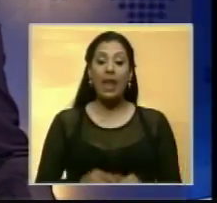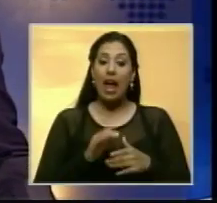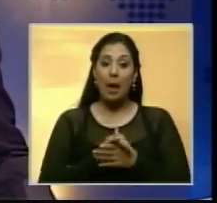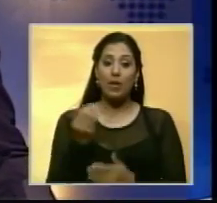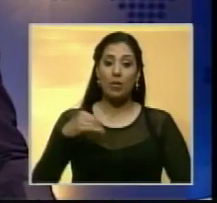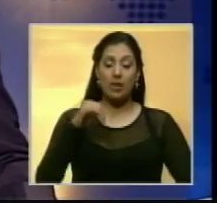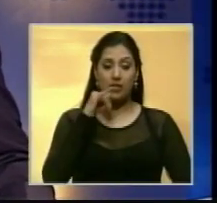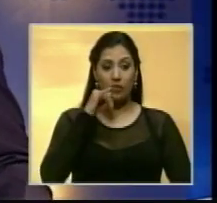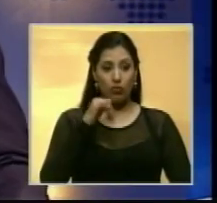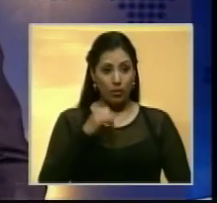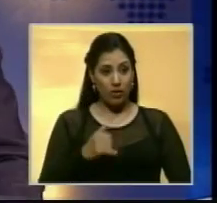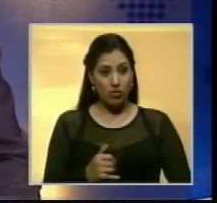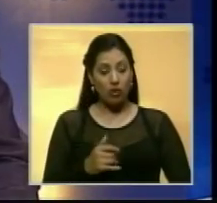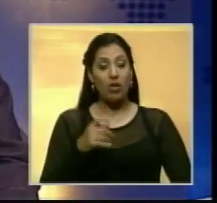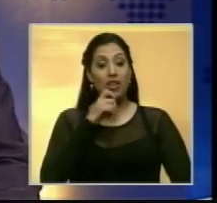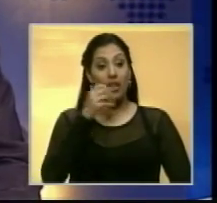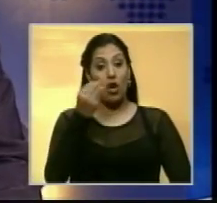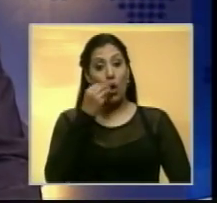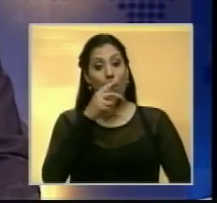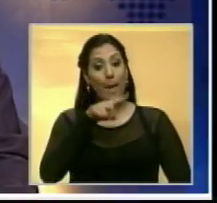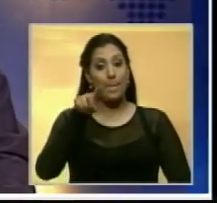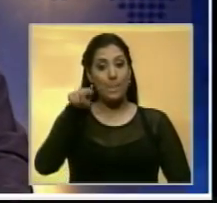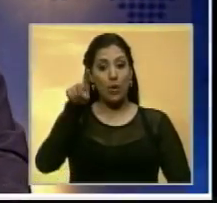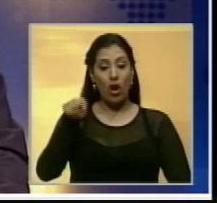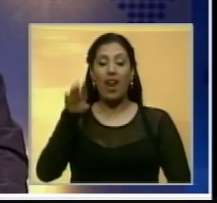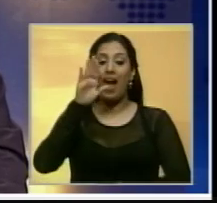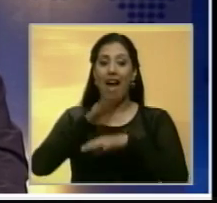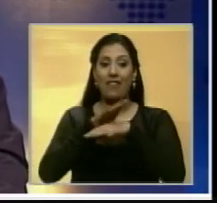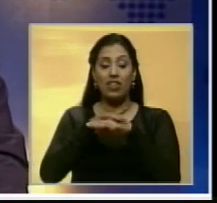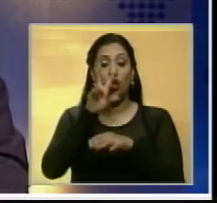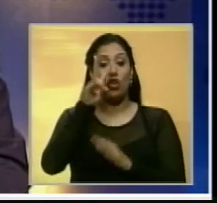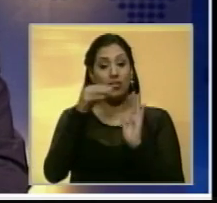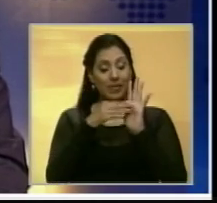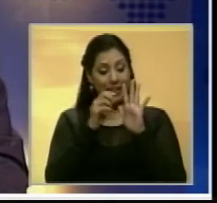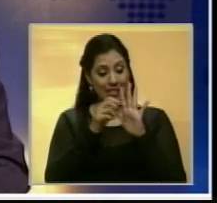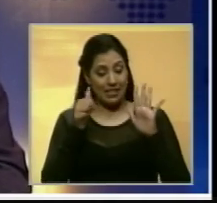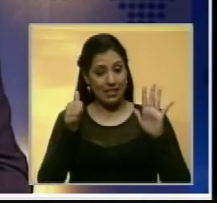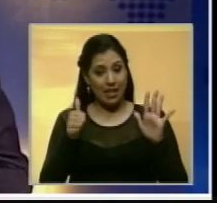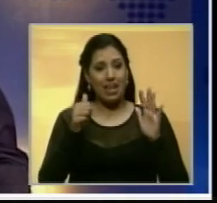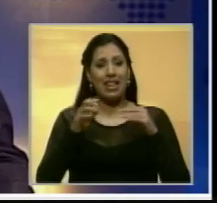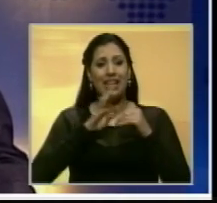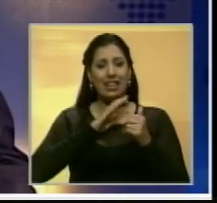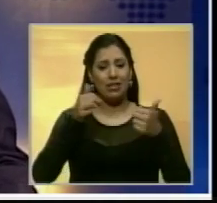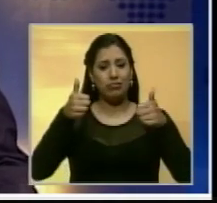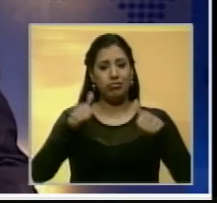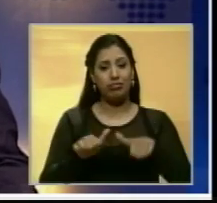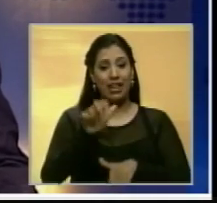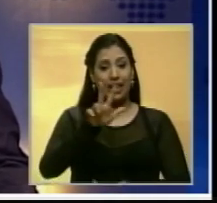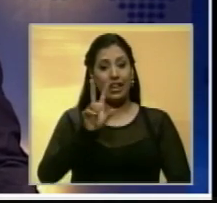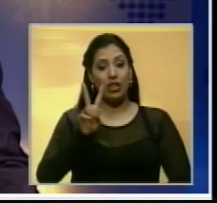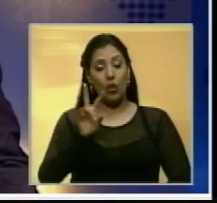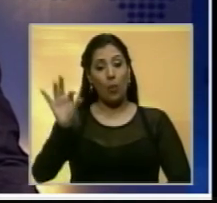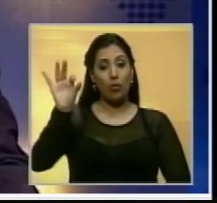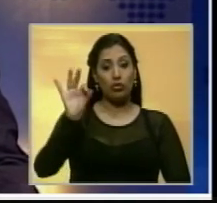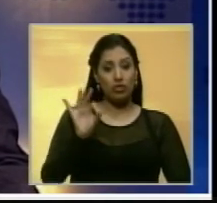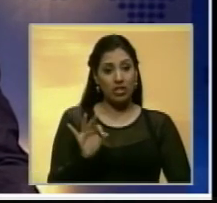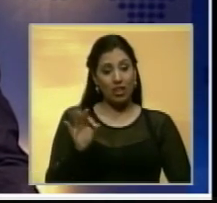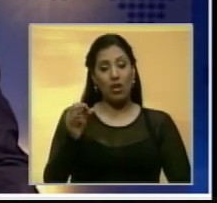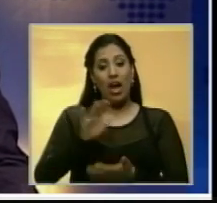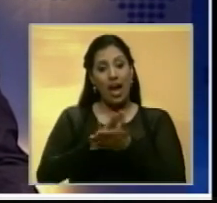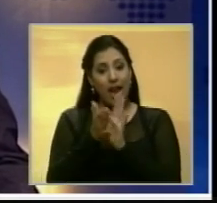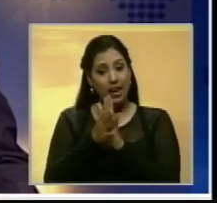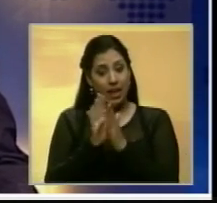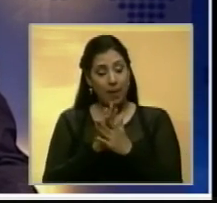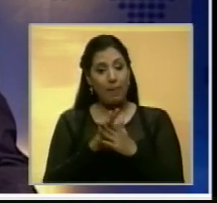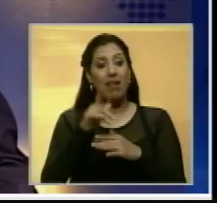Amigos, continuamos con las informaciones. Alimentos Polar anunció que durante 2016 se ha producido 32% menos de harina